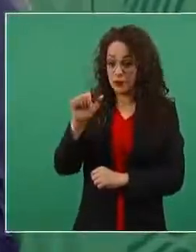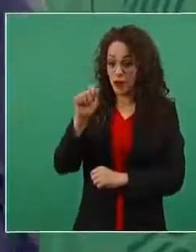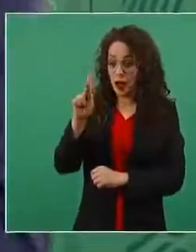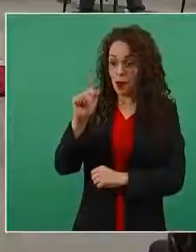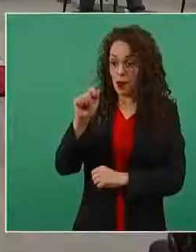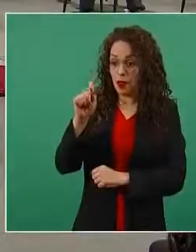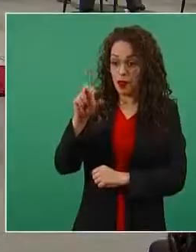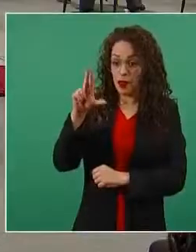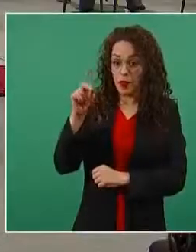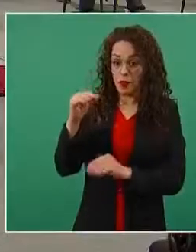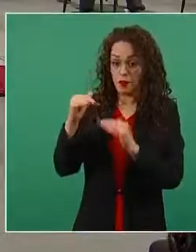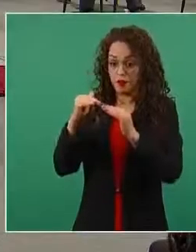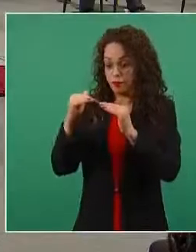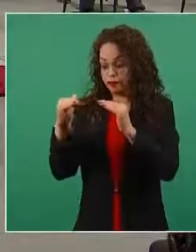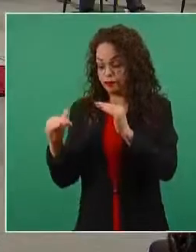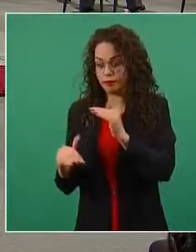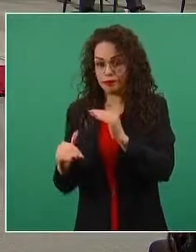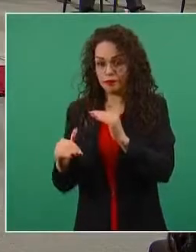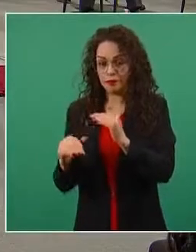10 días antes,